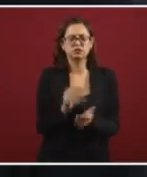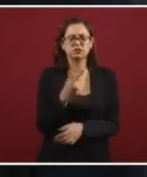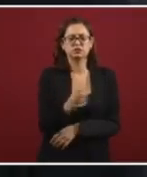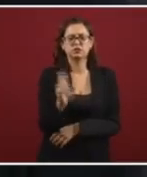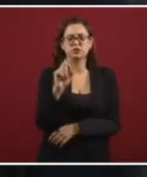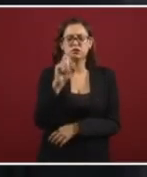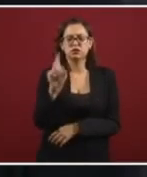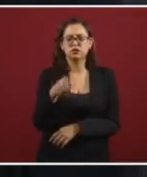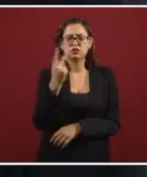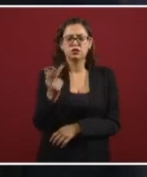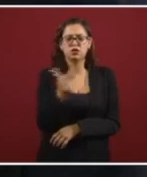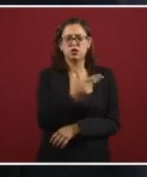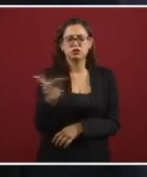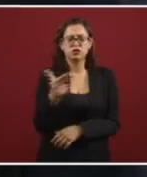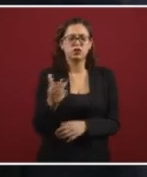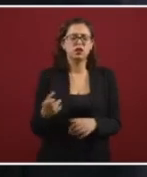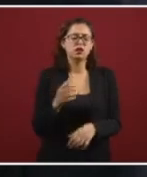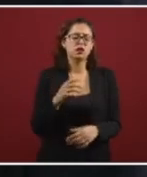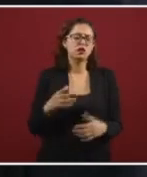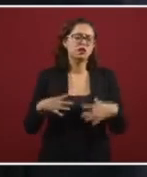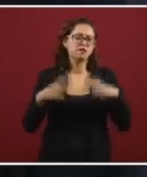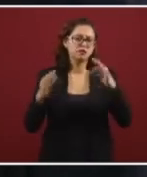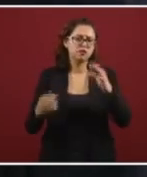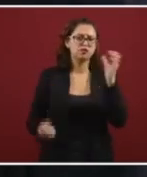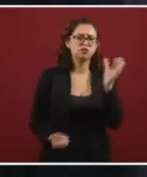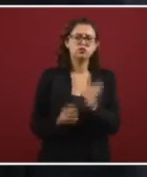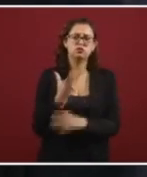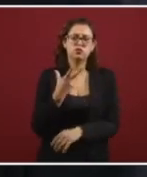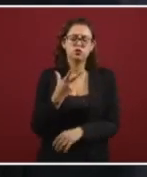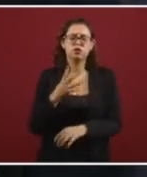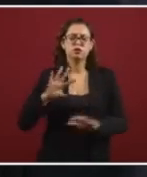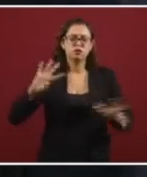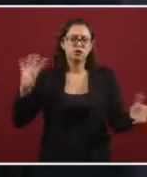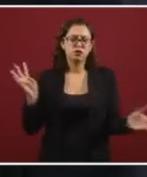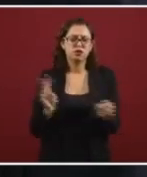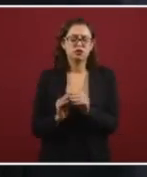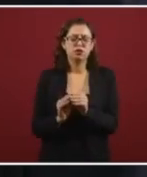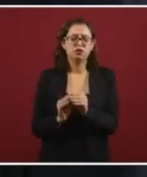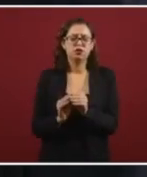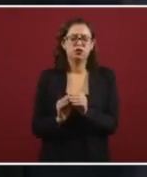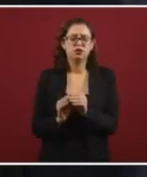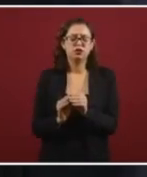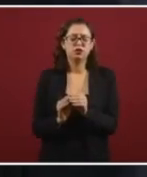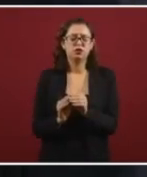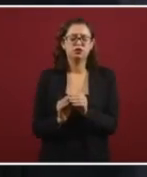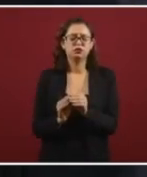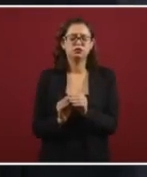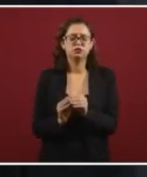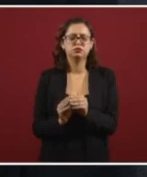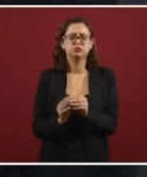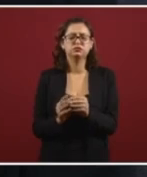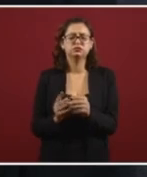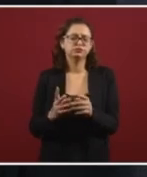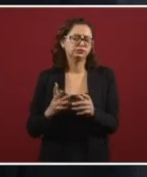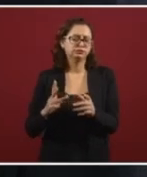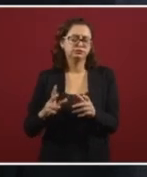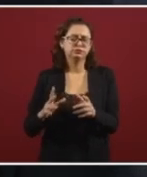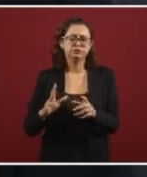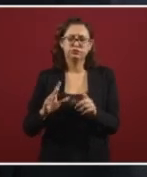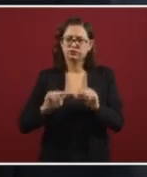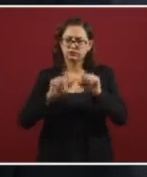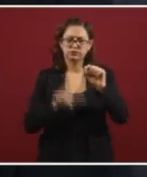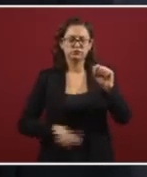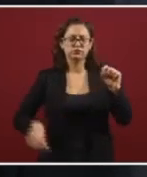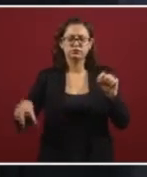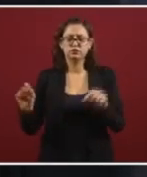23,232 hoteles nuevos ya en total de los acumulados, con